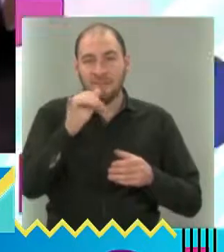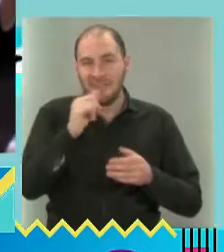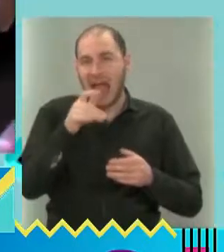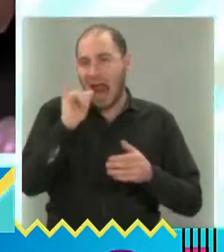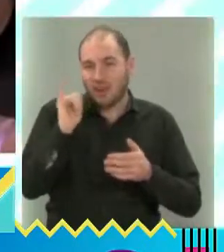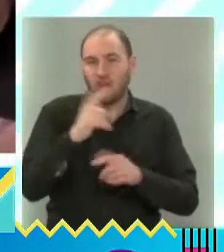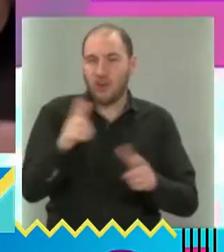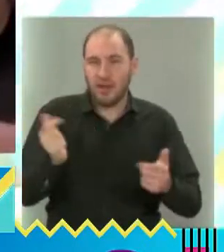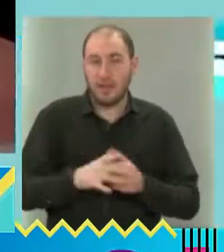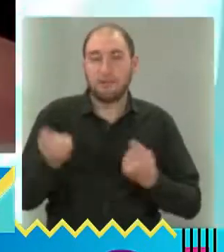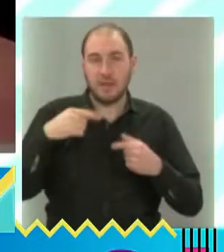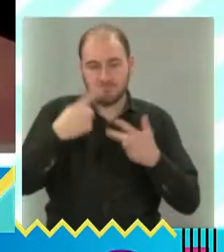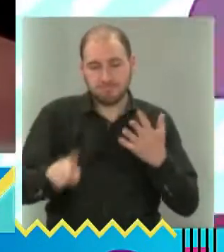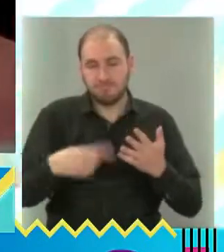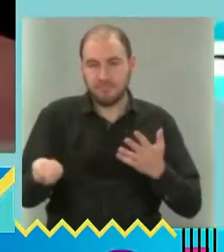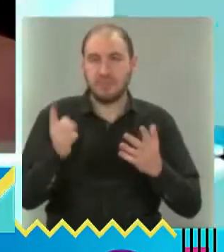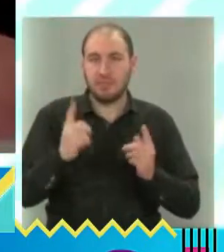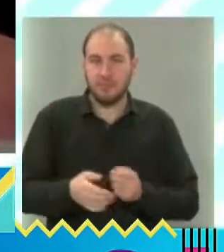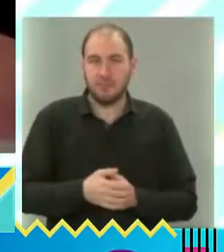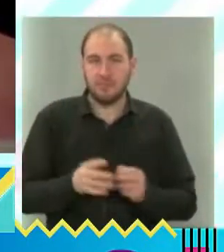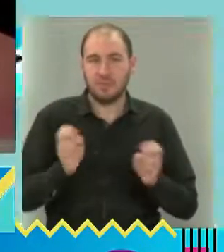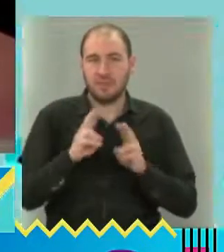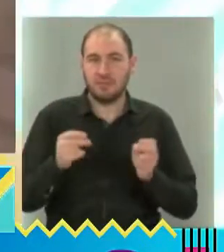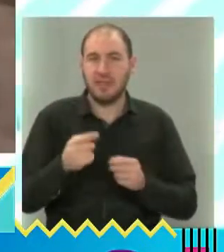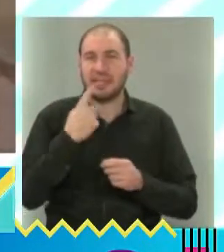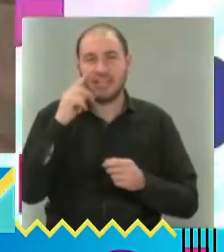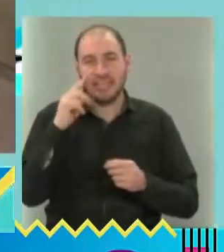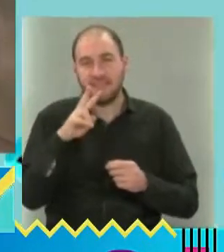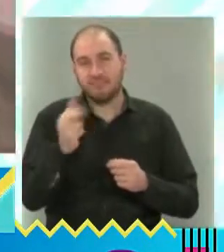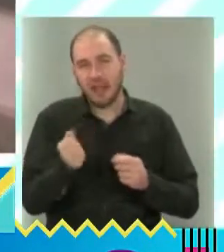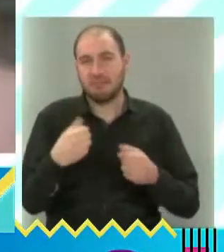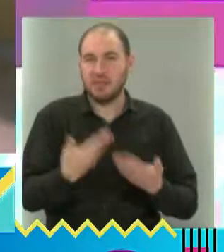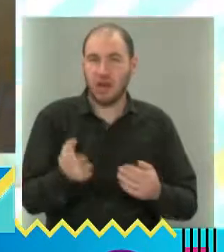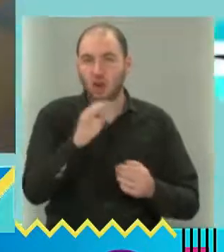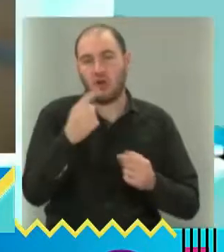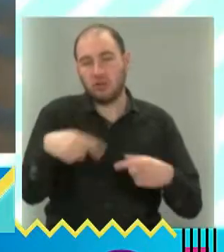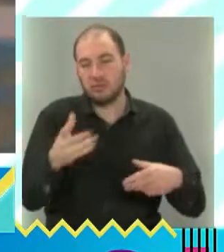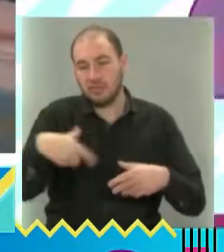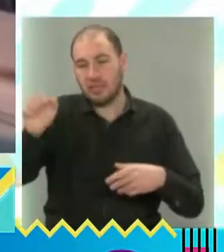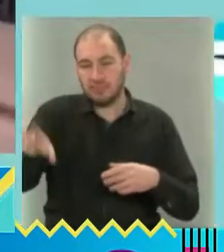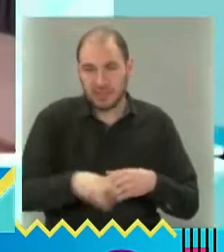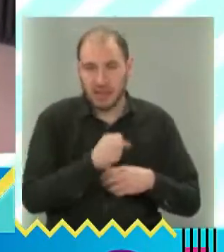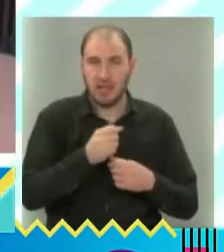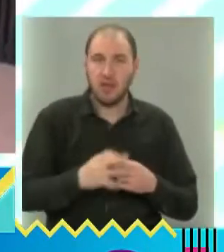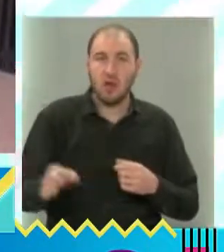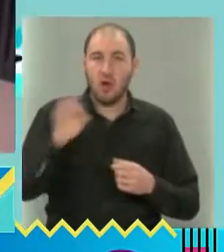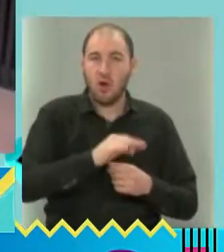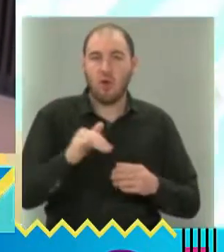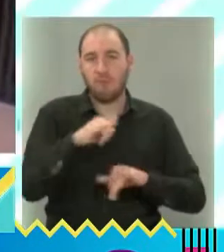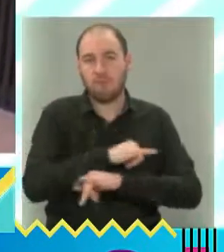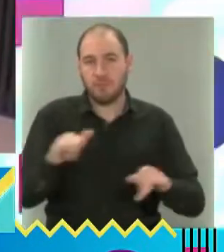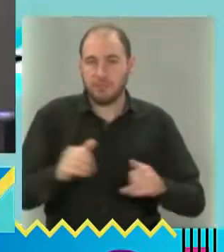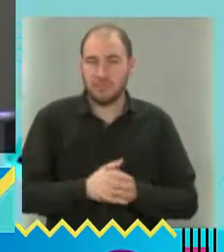Pero también hay muchas otras situaciones que tienen que ver con la devolución del IVA, o con temas de logística, o con temas de